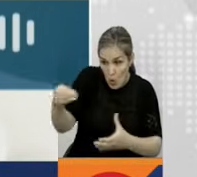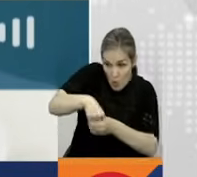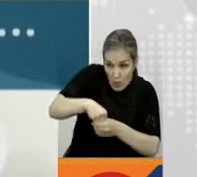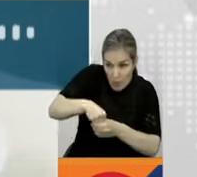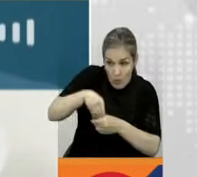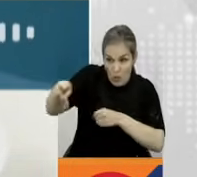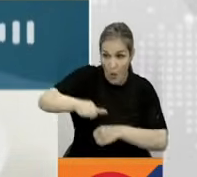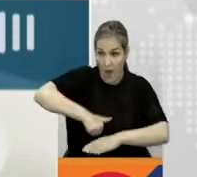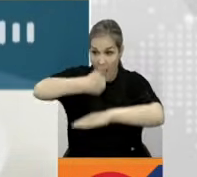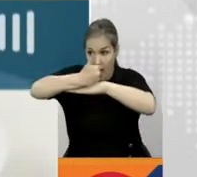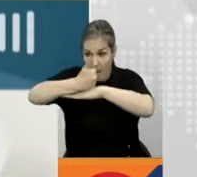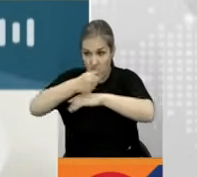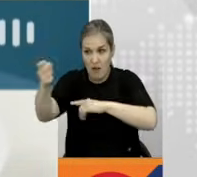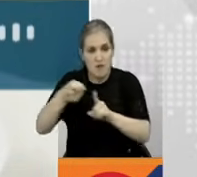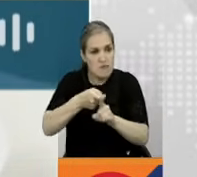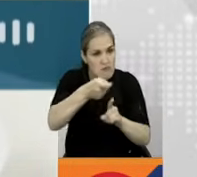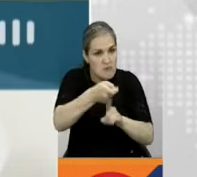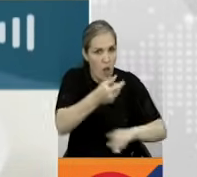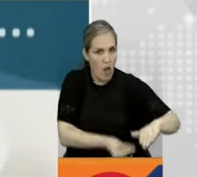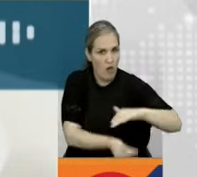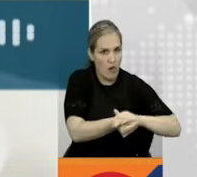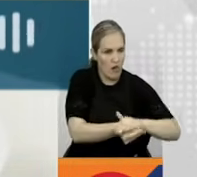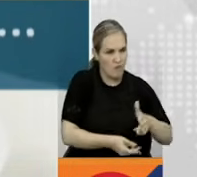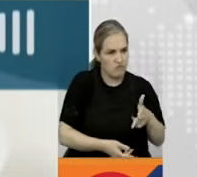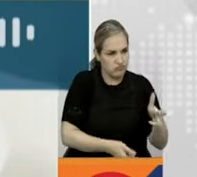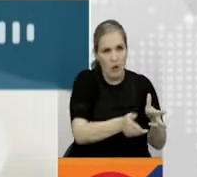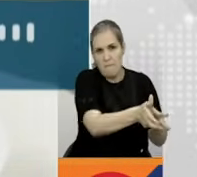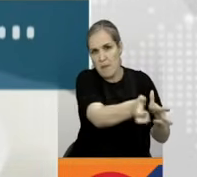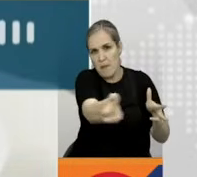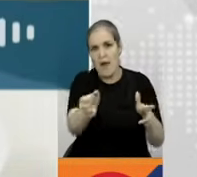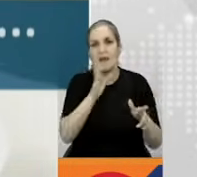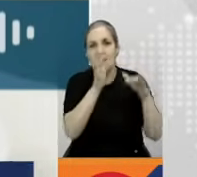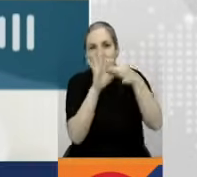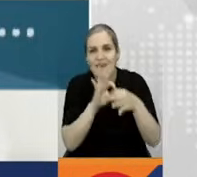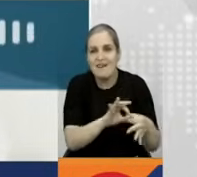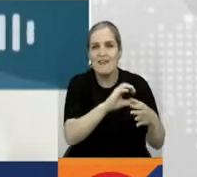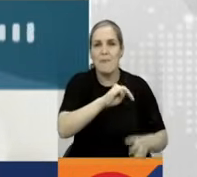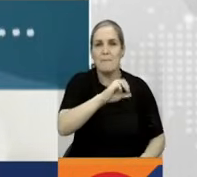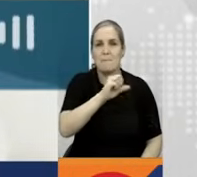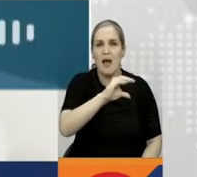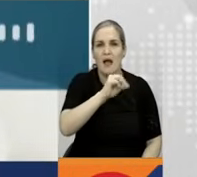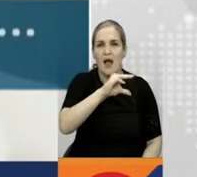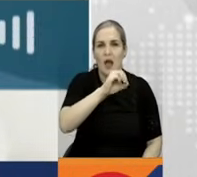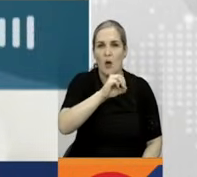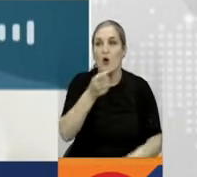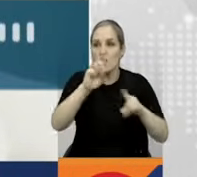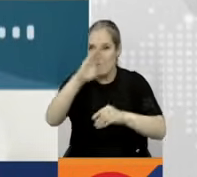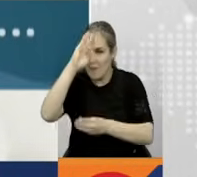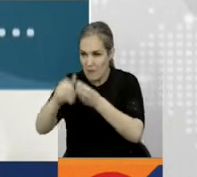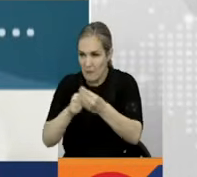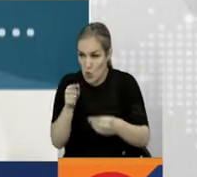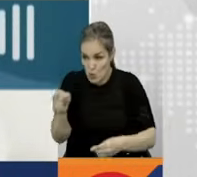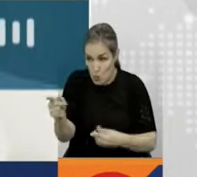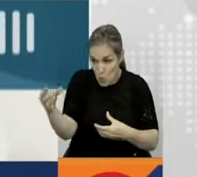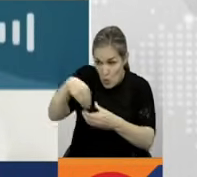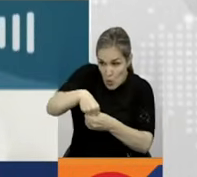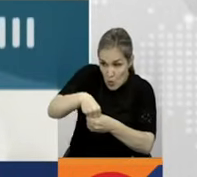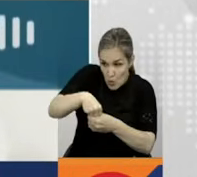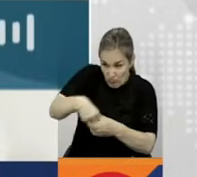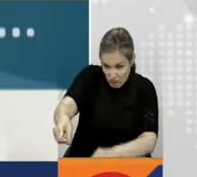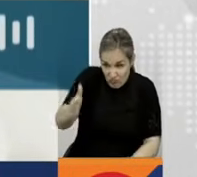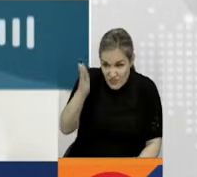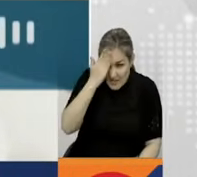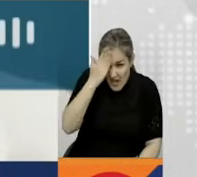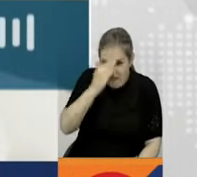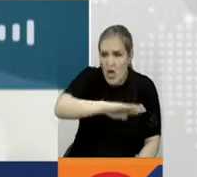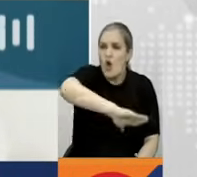de sicariato, vinculado con alias Macaco y con los reductos de los paramilitares. ¿Qué sabe usted de la